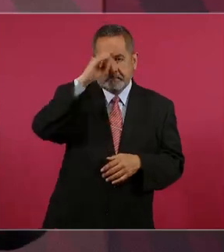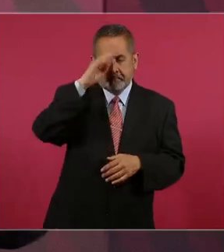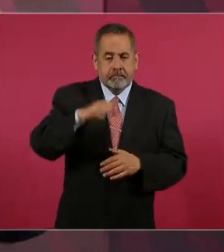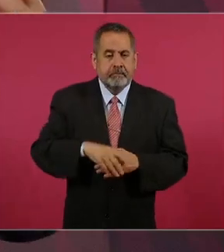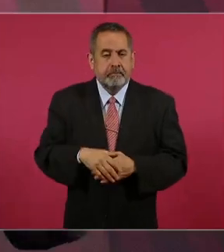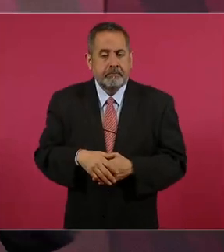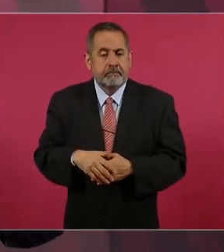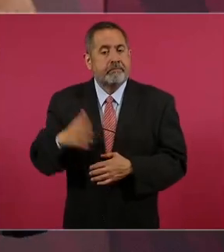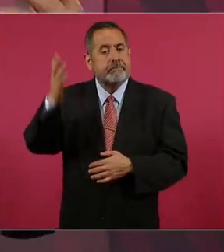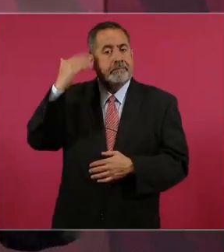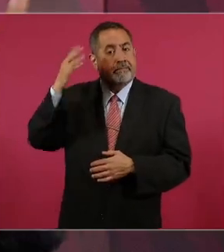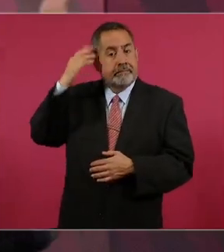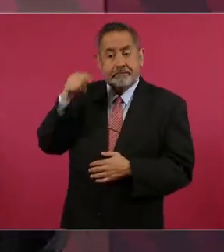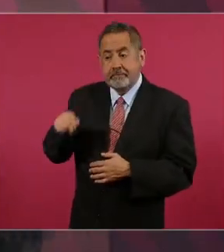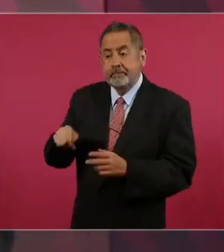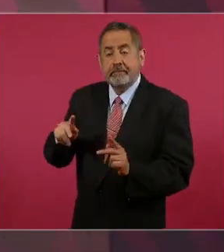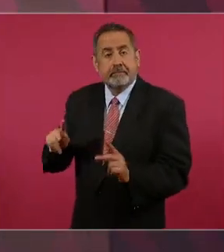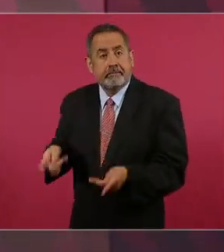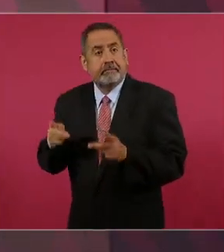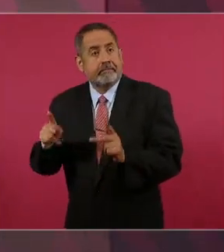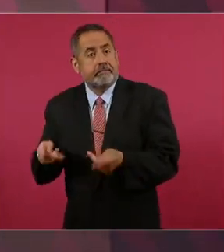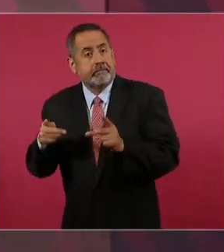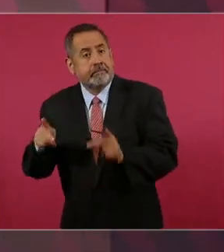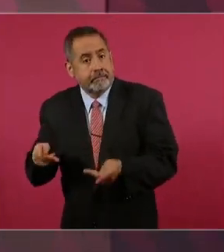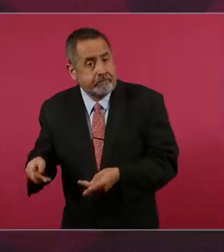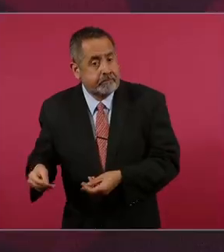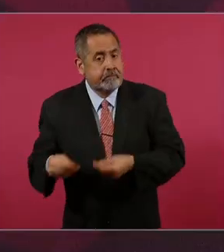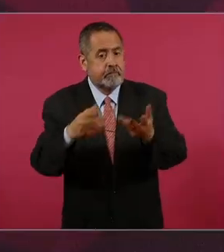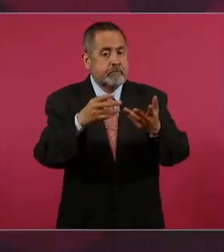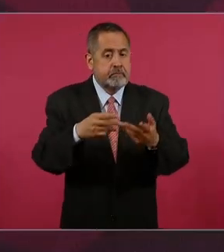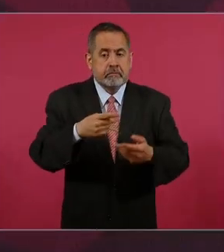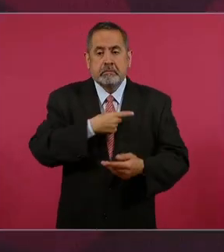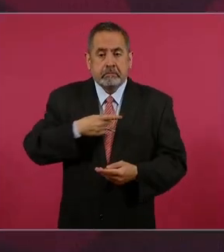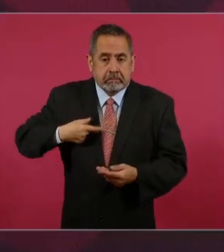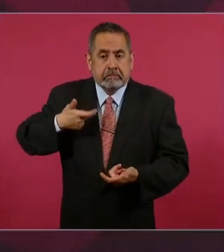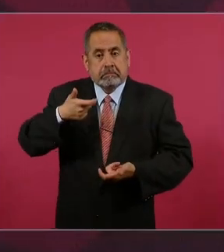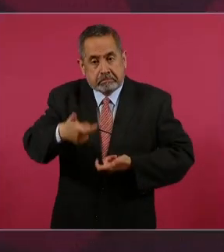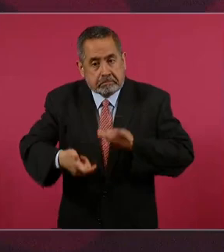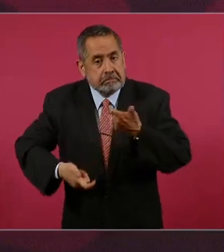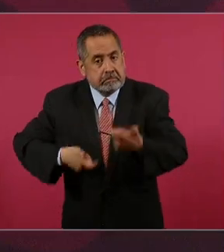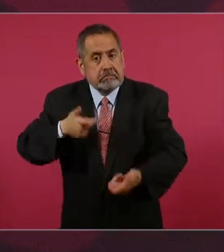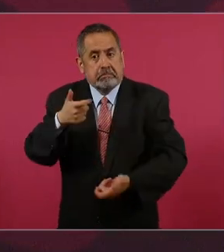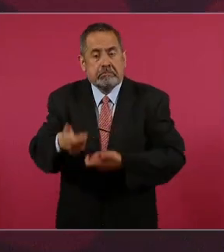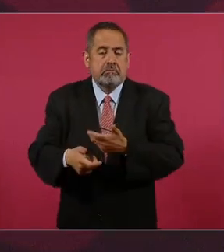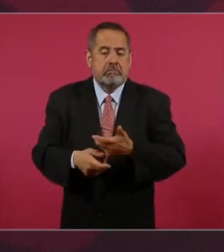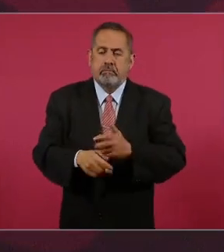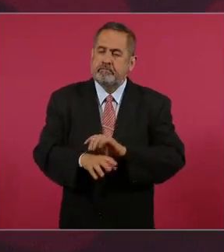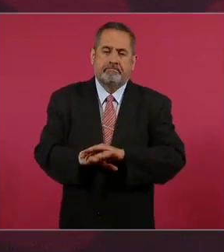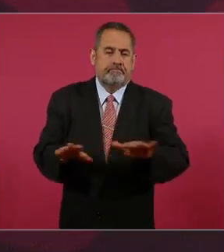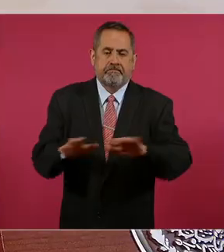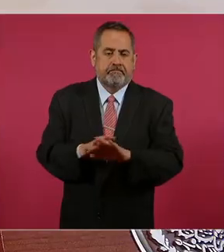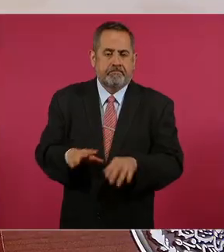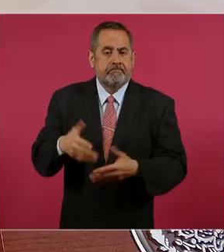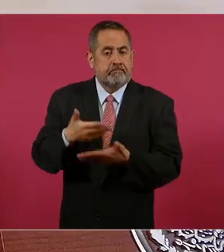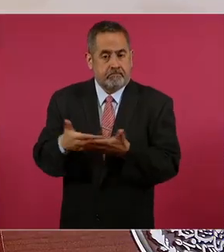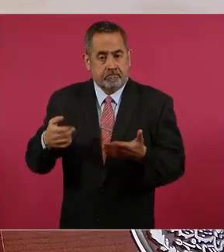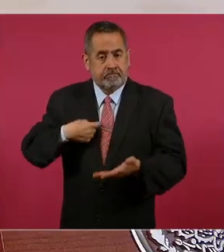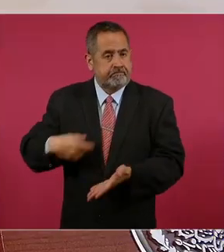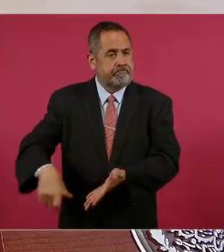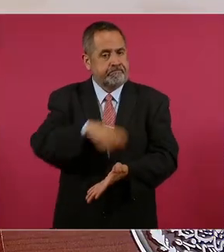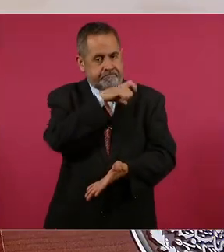vendían y vendían y vendían bienes y nosotros hemos comprado bienes